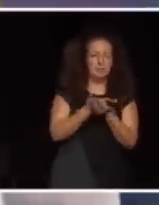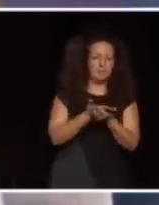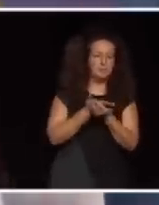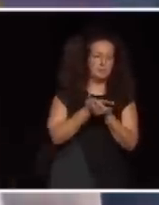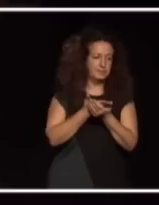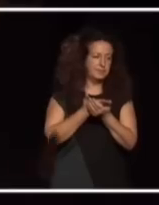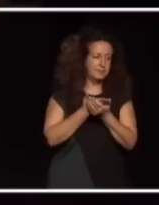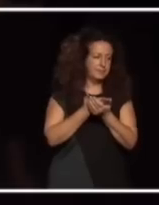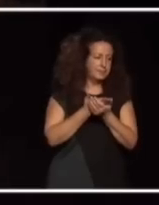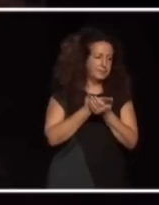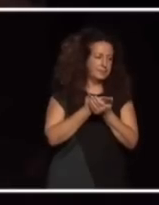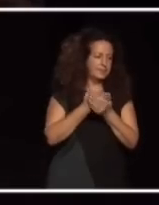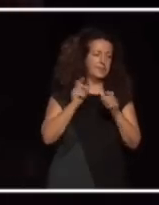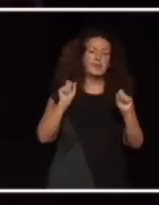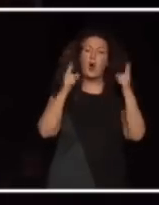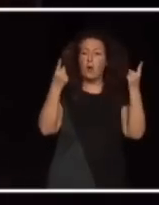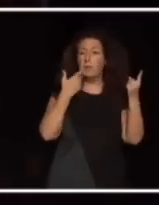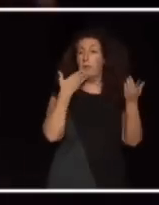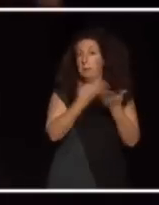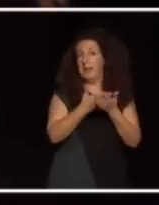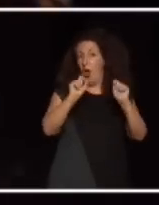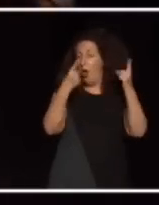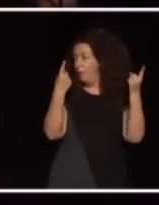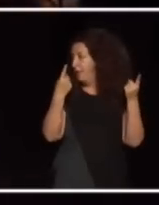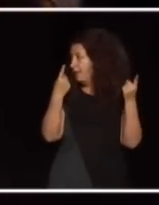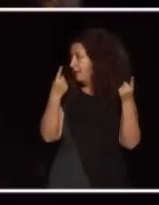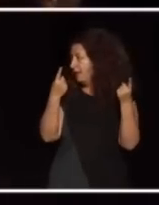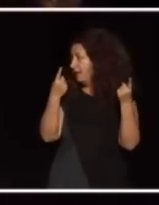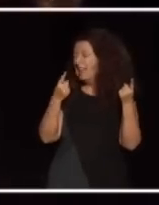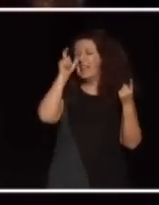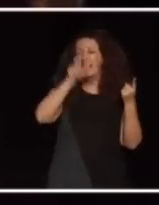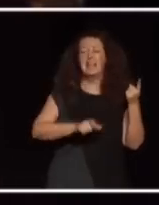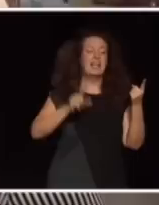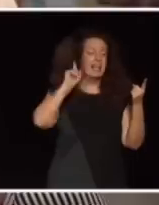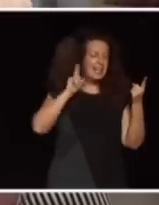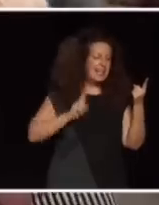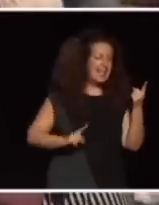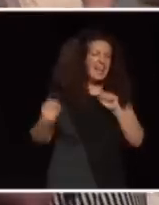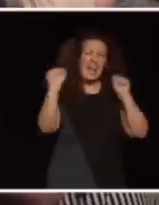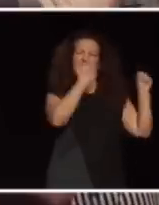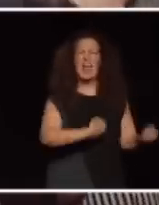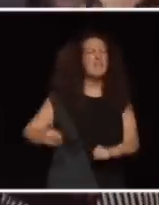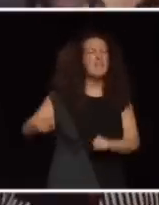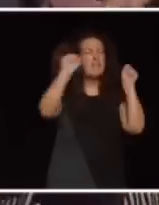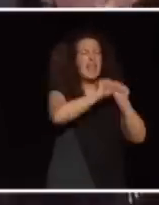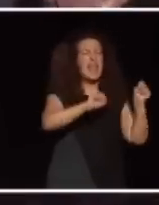Irene ha convertido a España en una referencia de los derechos de las